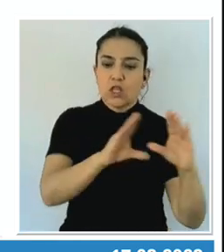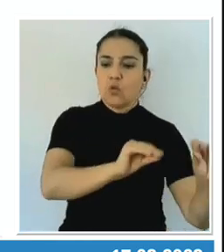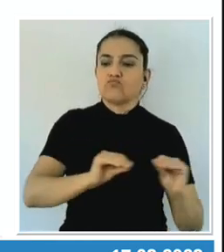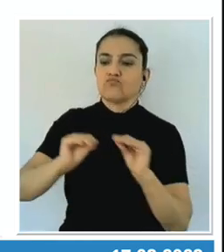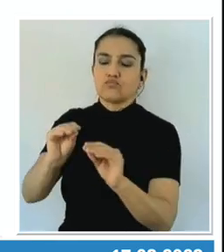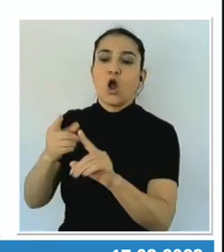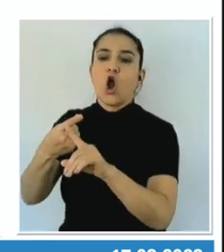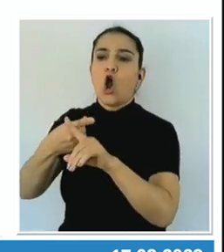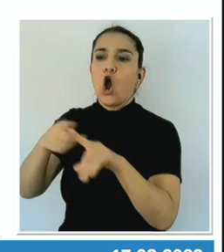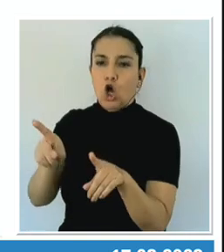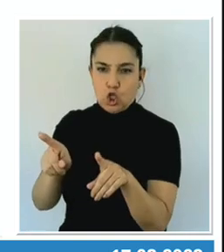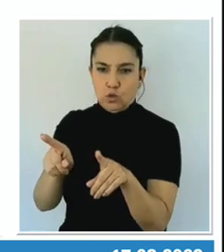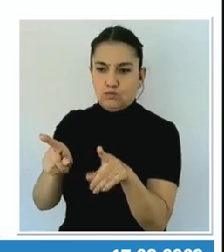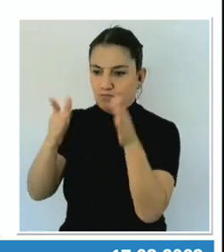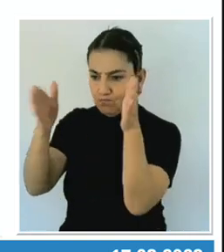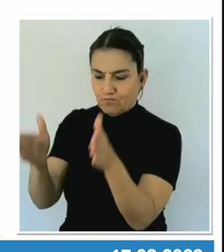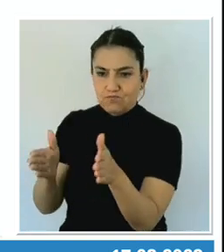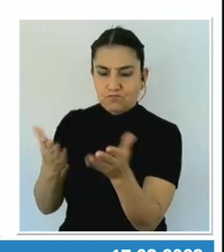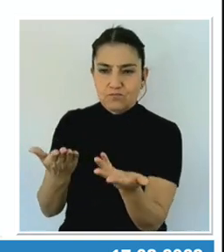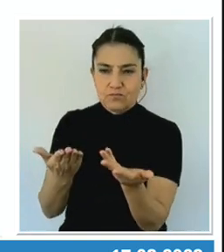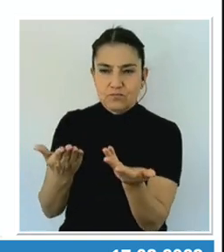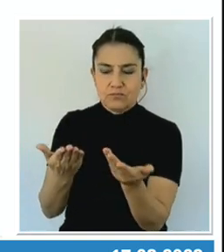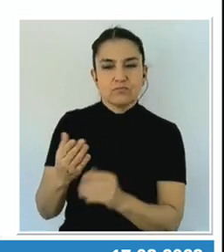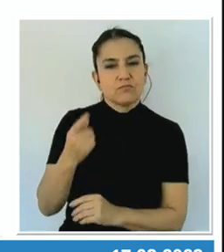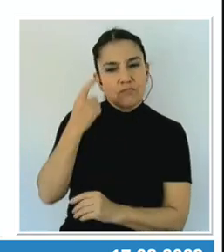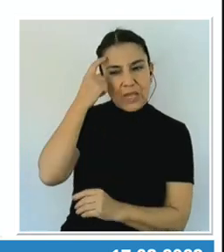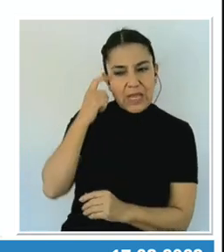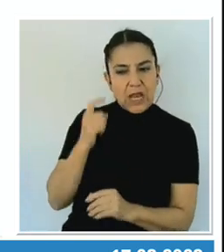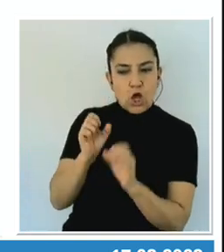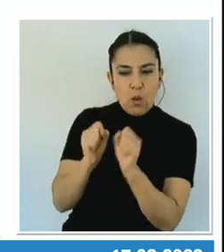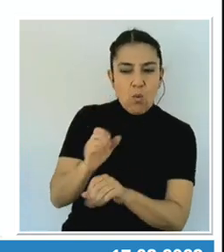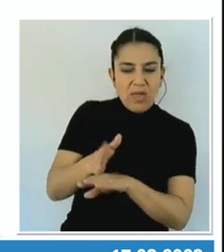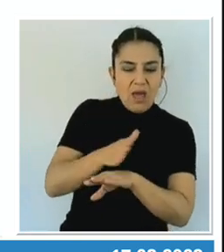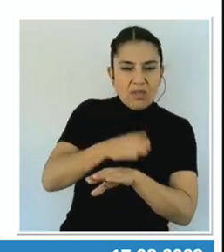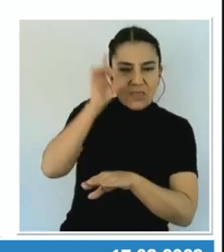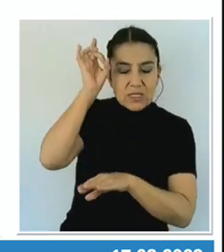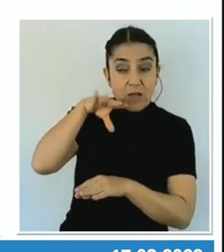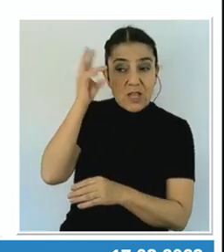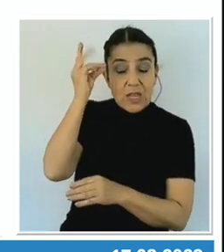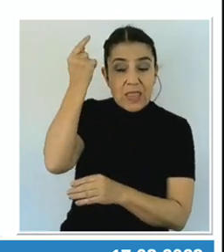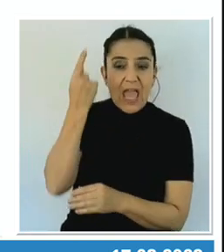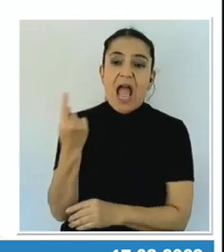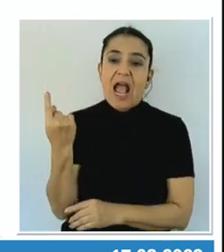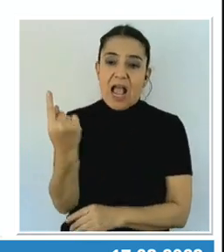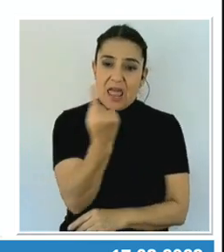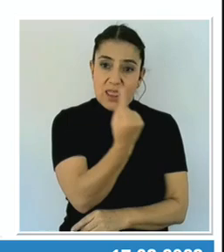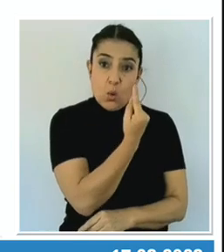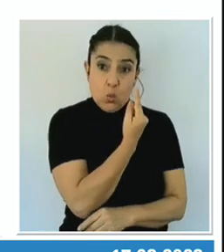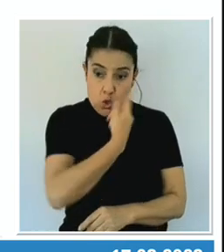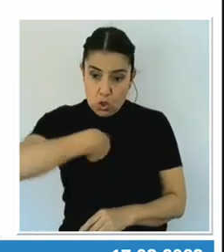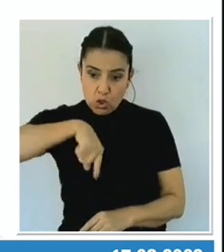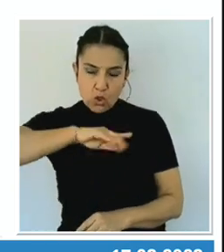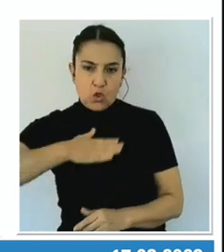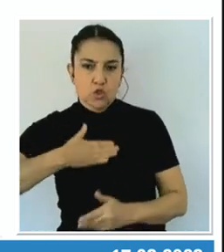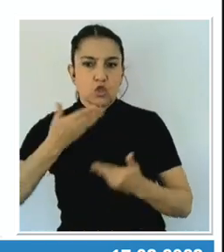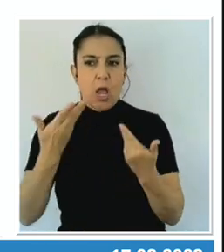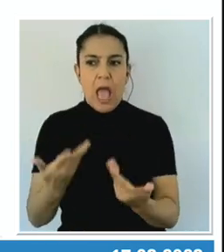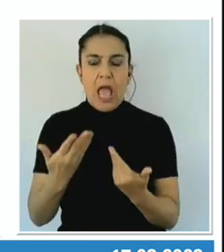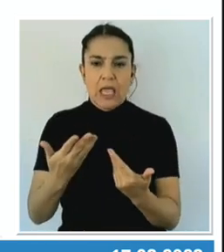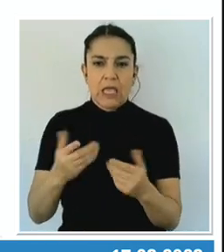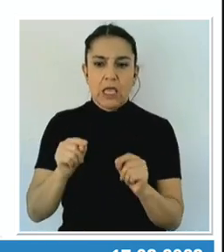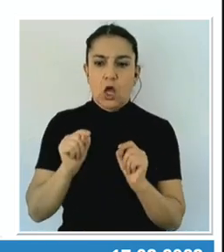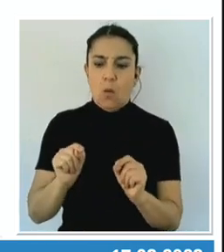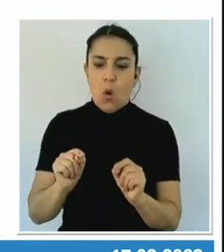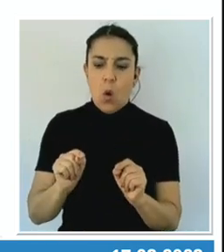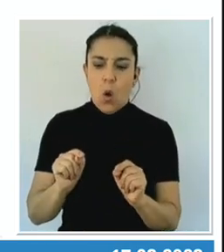esferas. Creo que previsiblemente podría emerger la idea de que cada uno de nosotros tiene una especie de inmunidad frente a los cambios